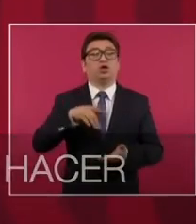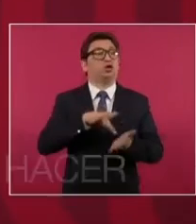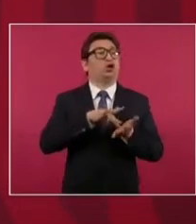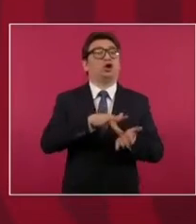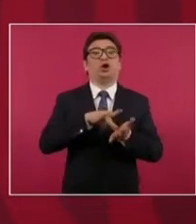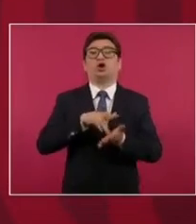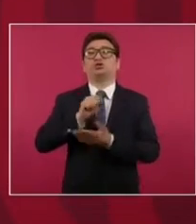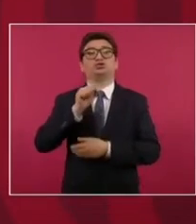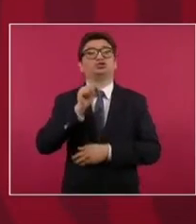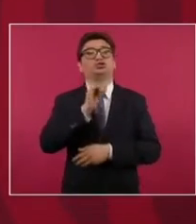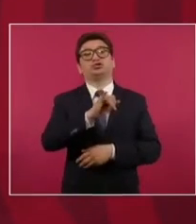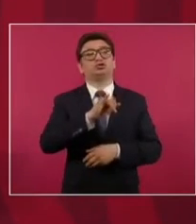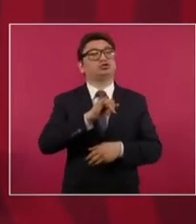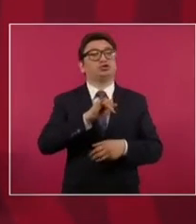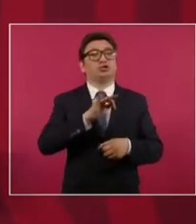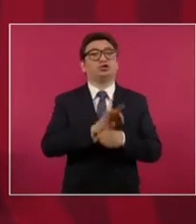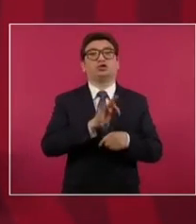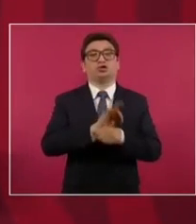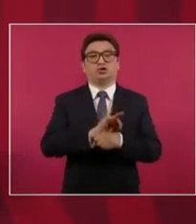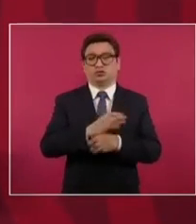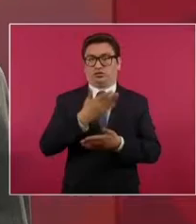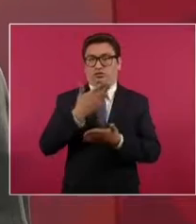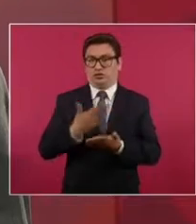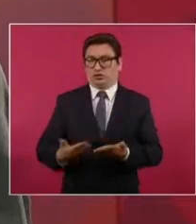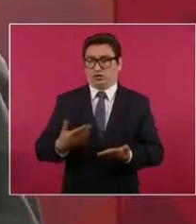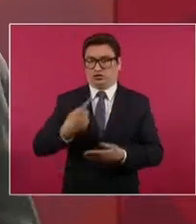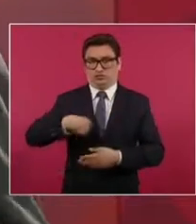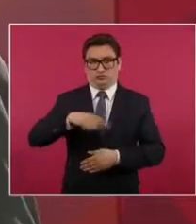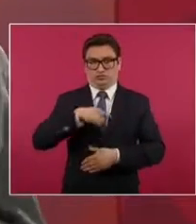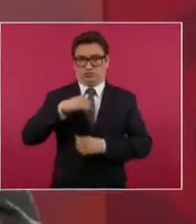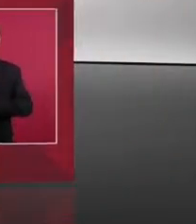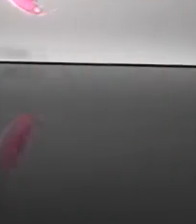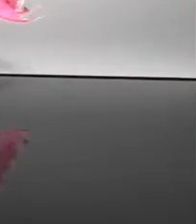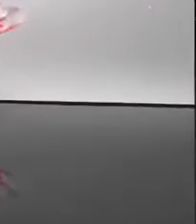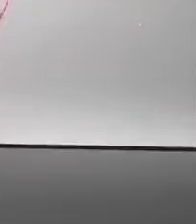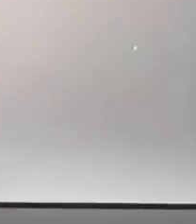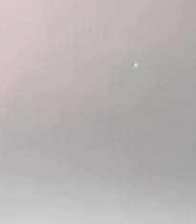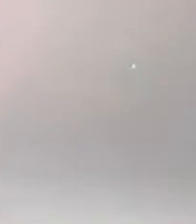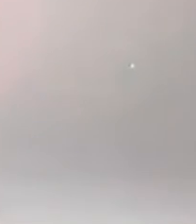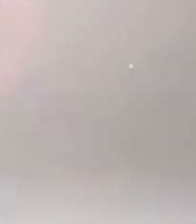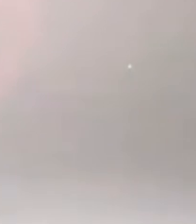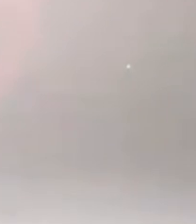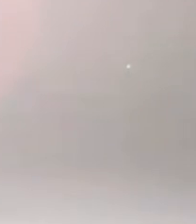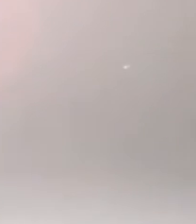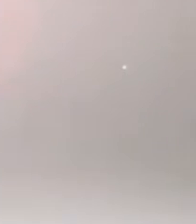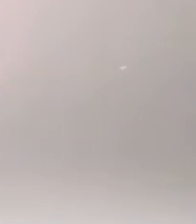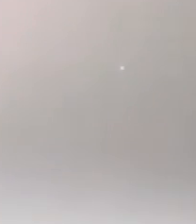y ahora que estamos nosotros ya están en contra.